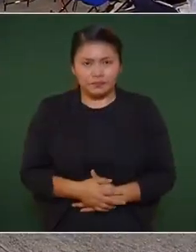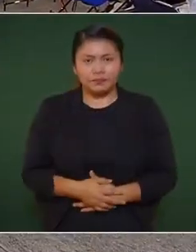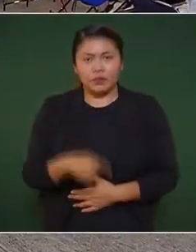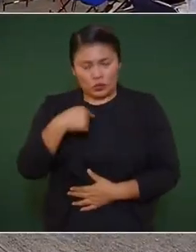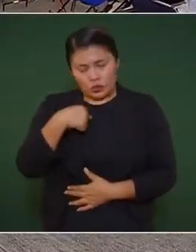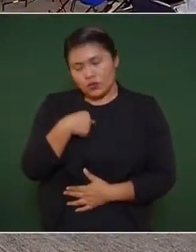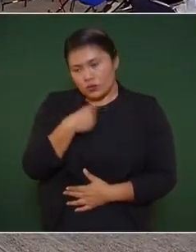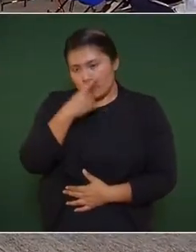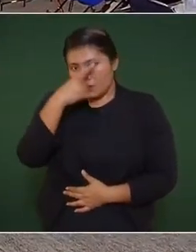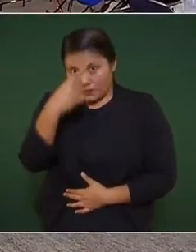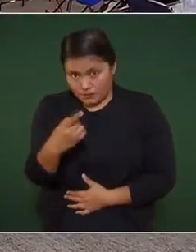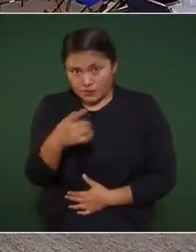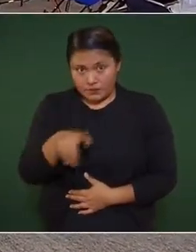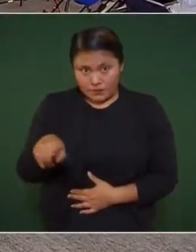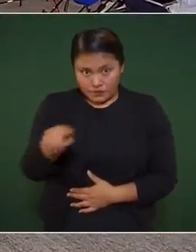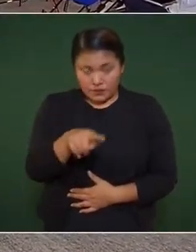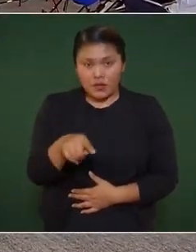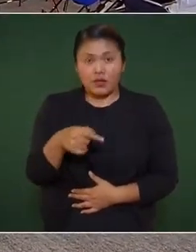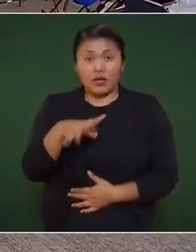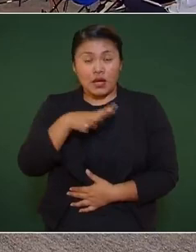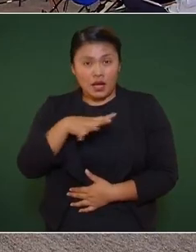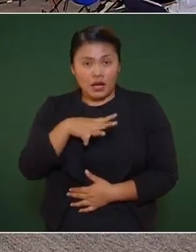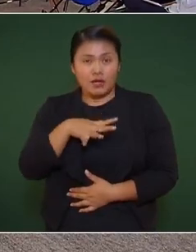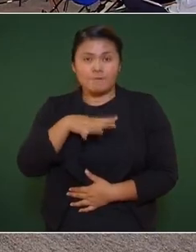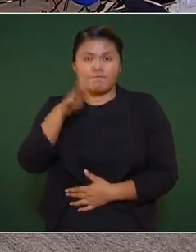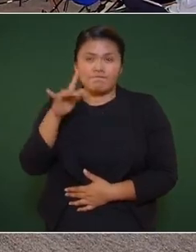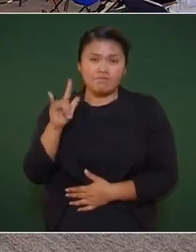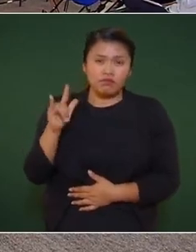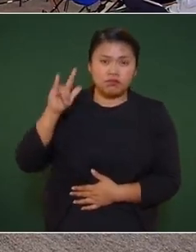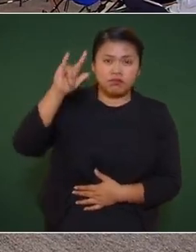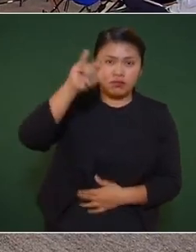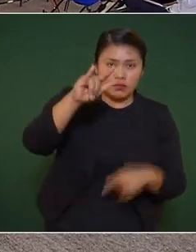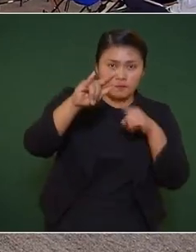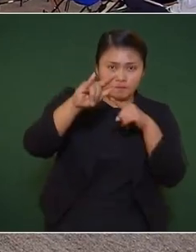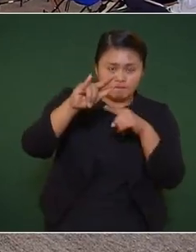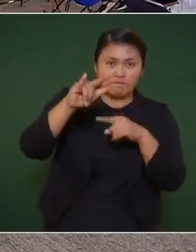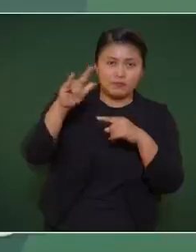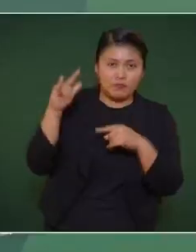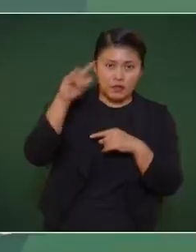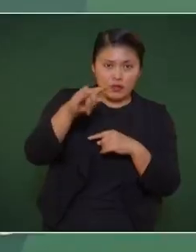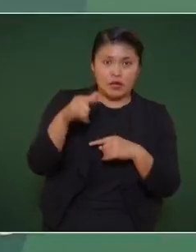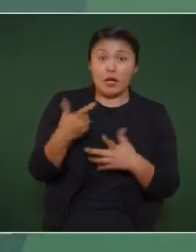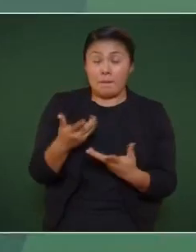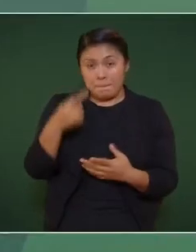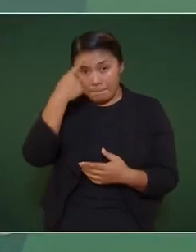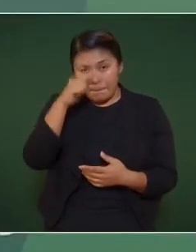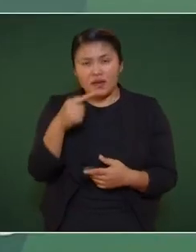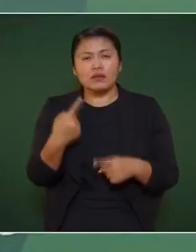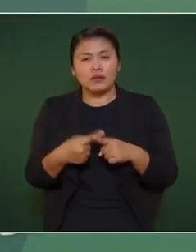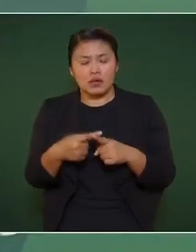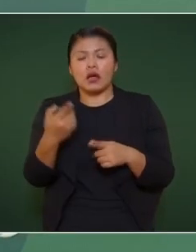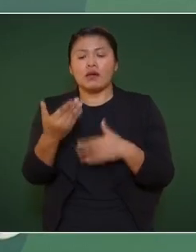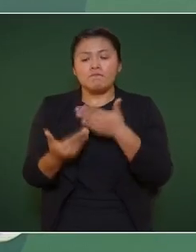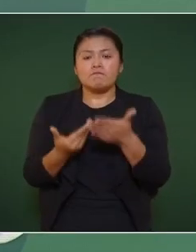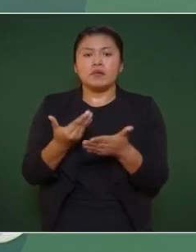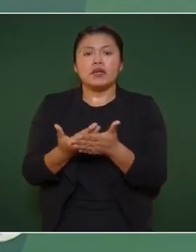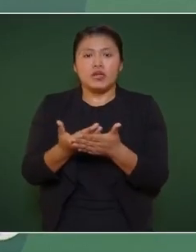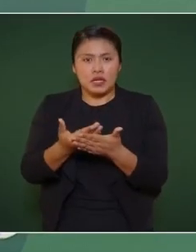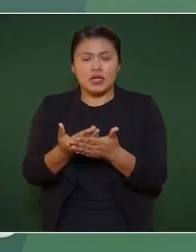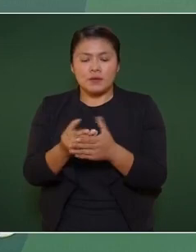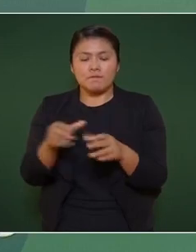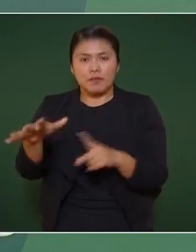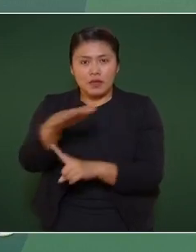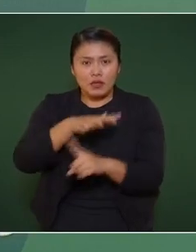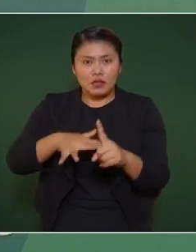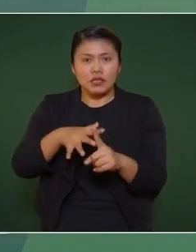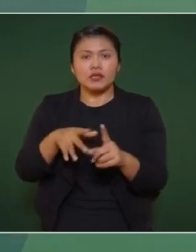servidor, disponible el jet que nos dejaron a servicio de seguridad, salud, emergencias con